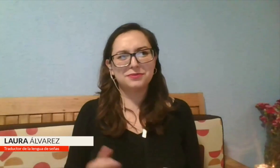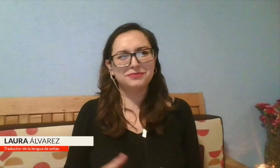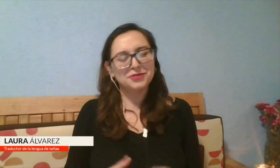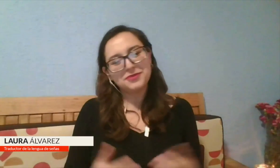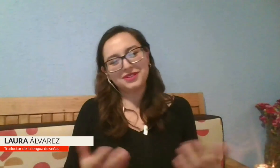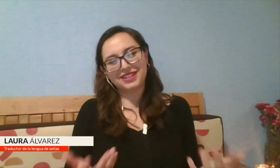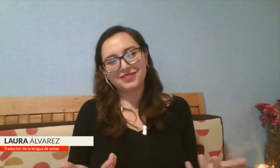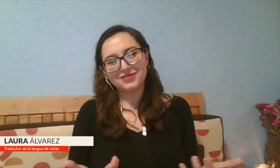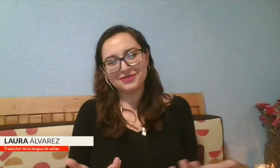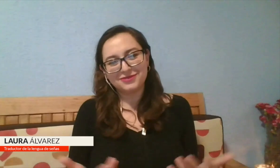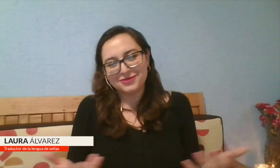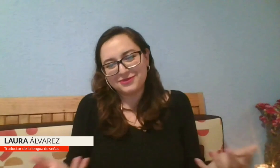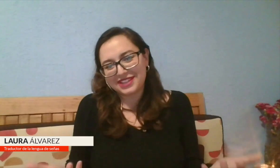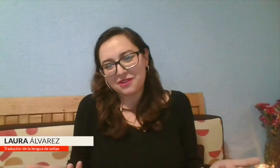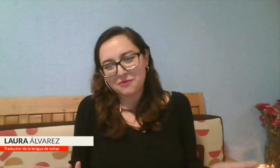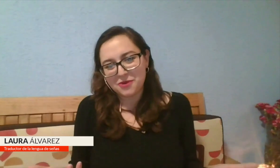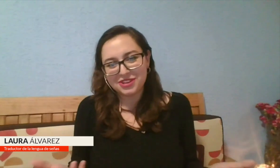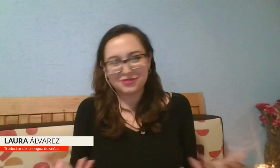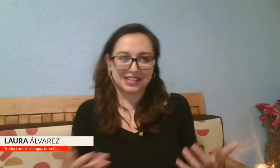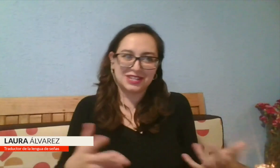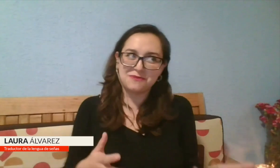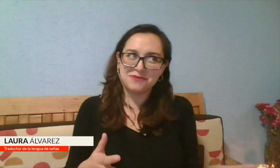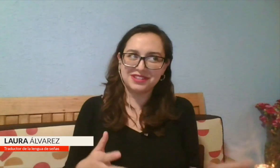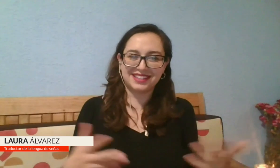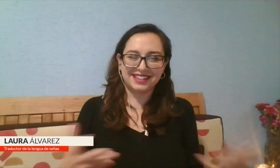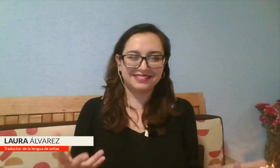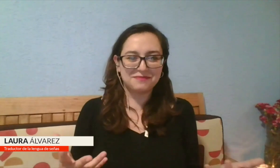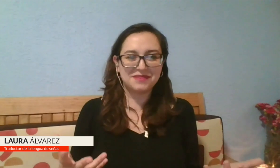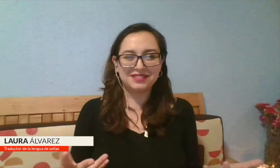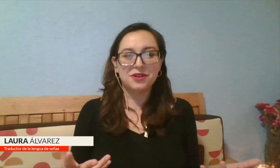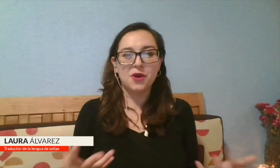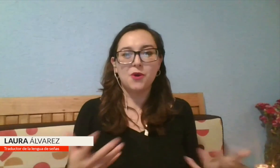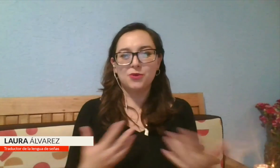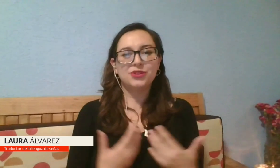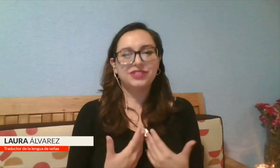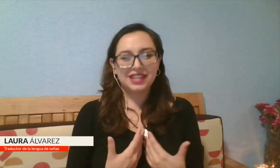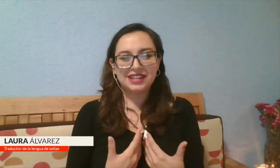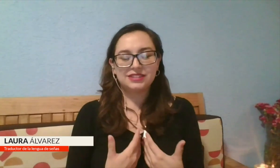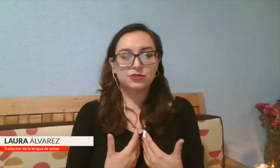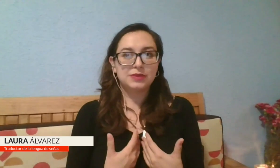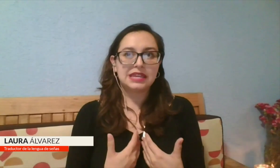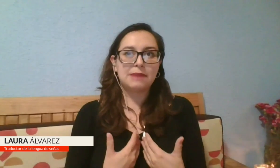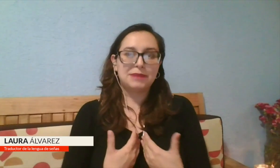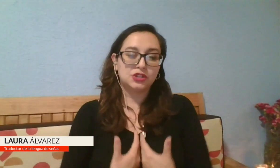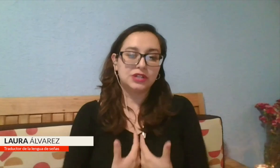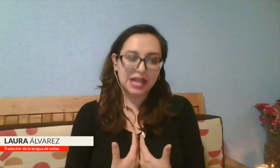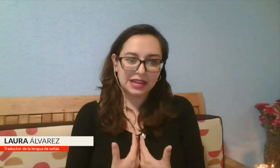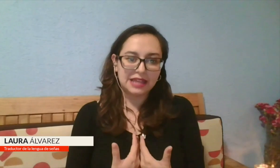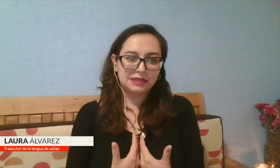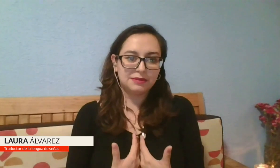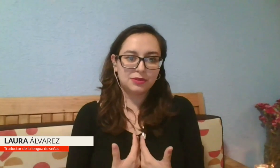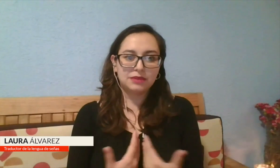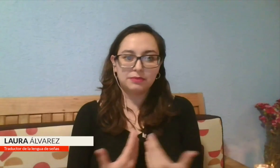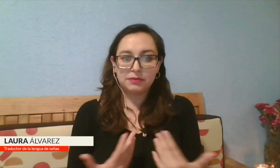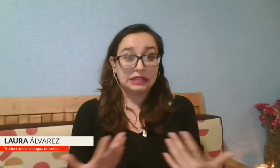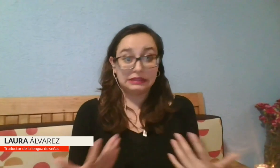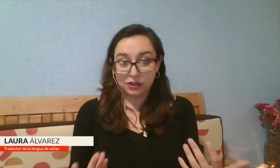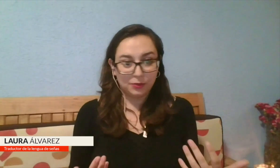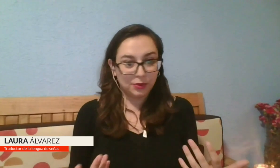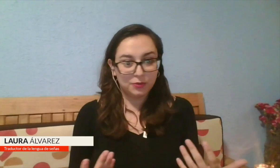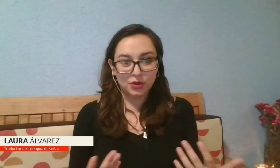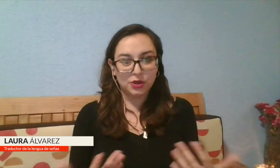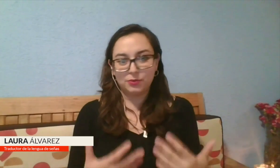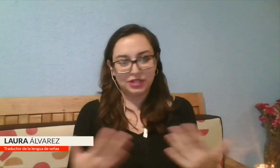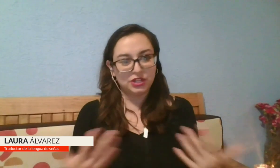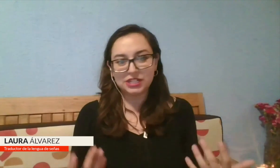apoyas. Y digo, no, pero es que no es que lo apoye o que sí lo apoye, es que también uno tiene en su vida ya personal e individual